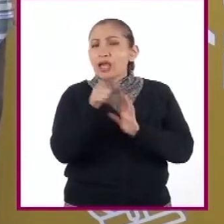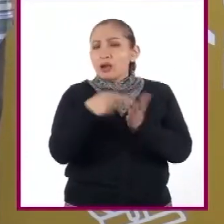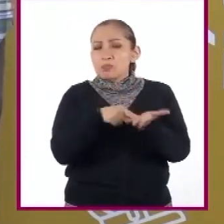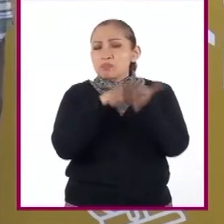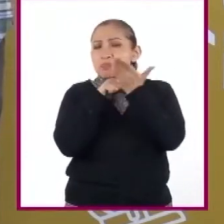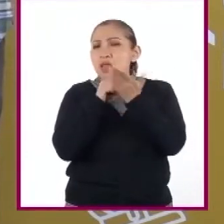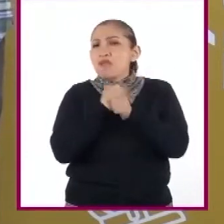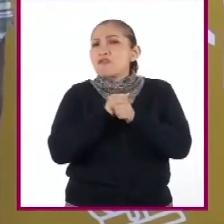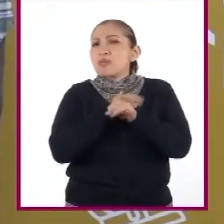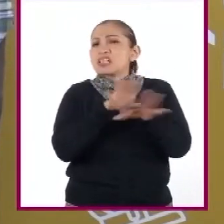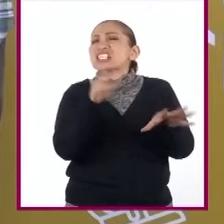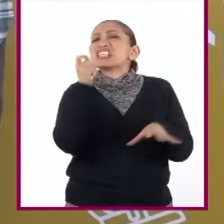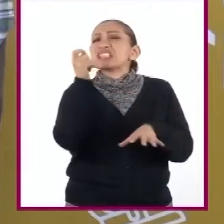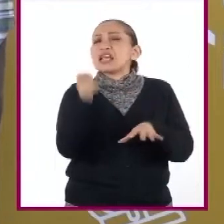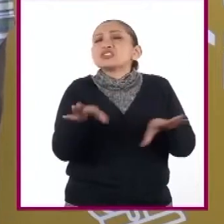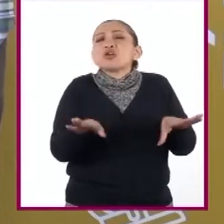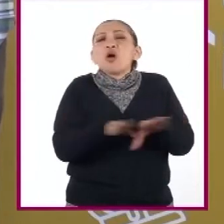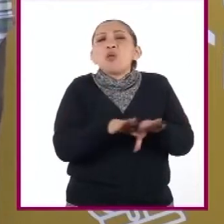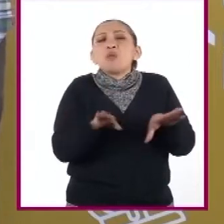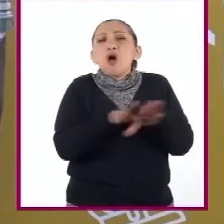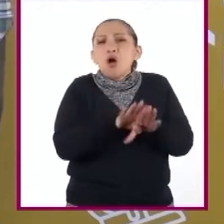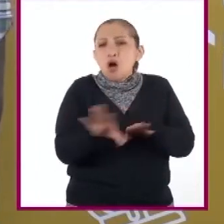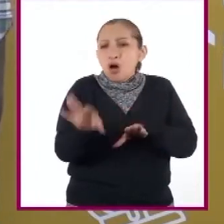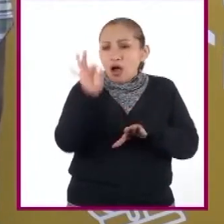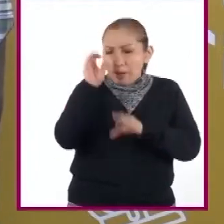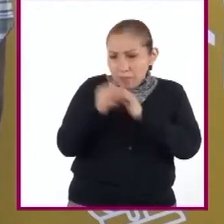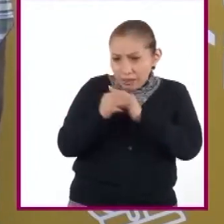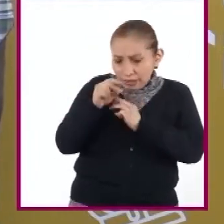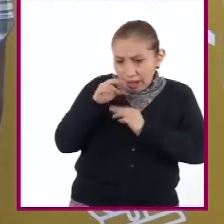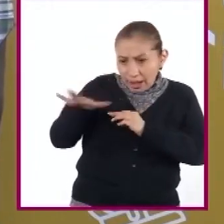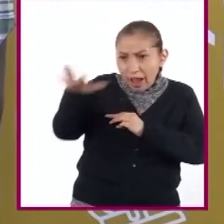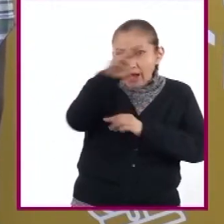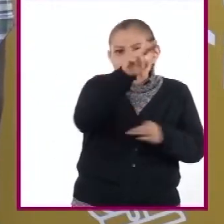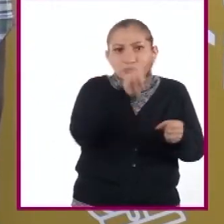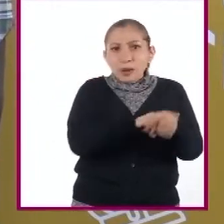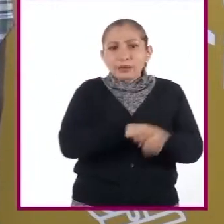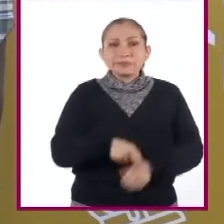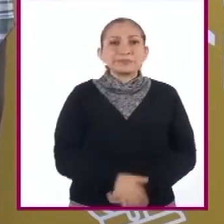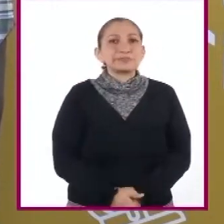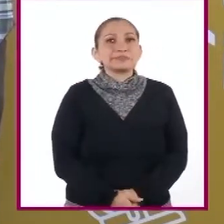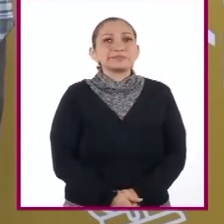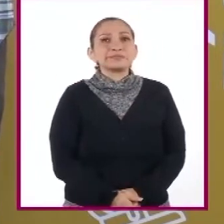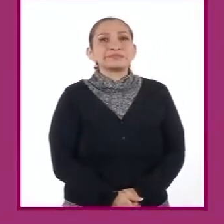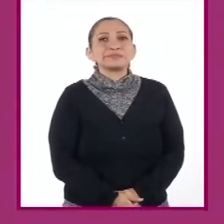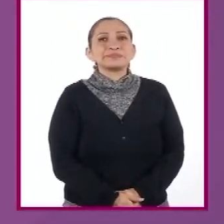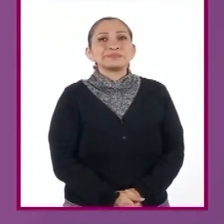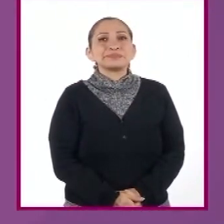darán información sobre cómo es que encontramos la materia en la naturaleza.